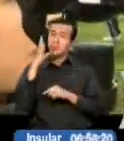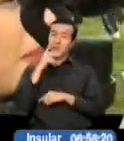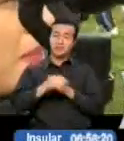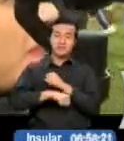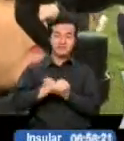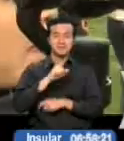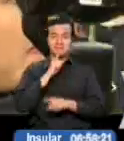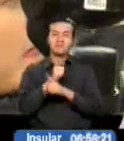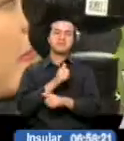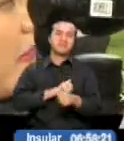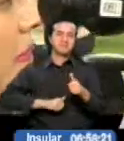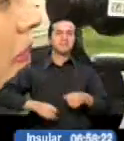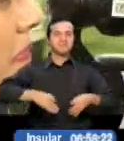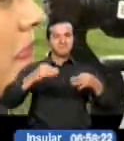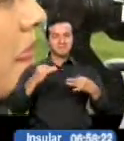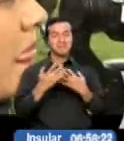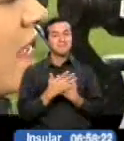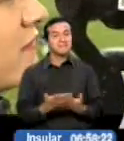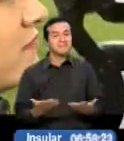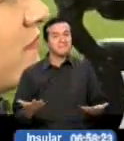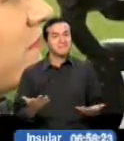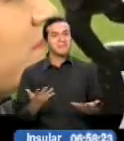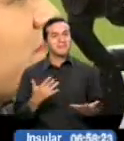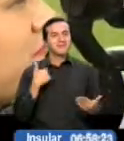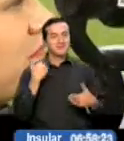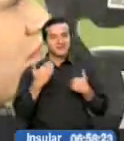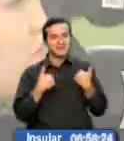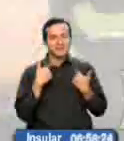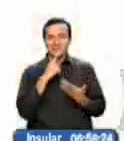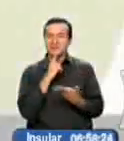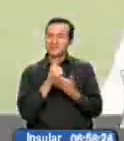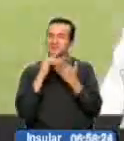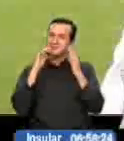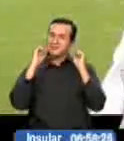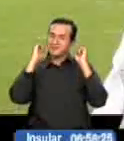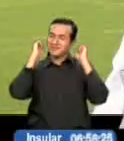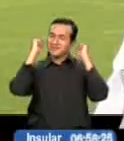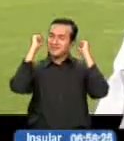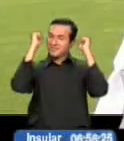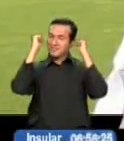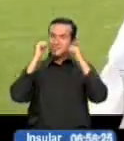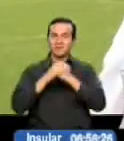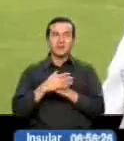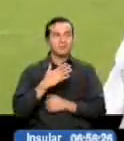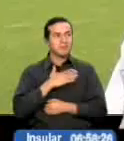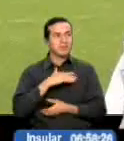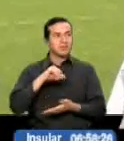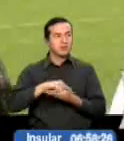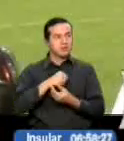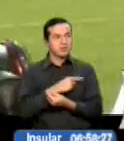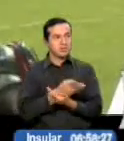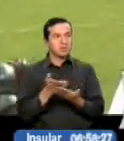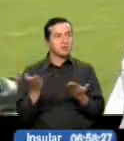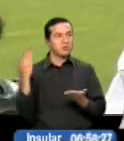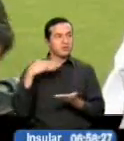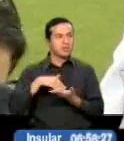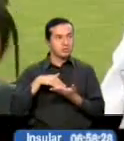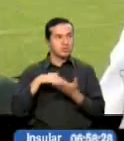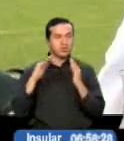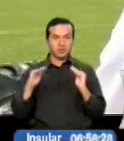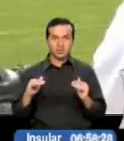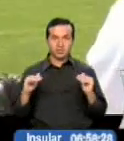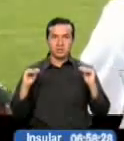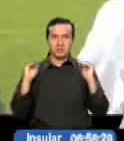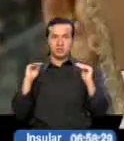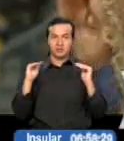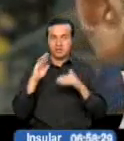te da revancha y ahora lo tenemos de aquí, una gran felicidad y ahora festejar nada más. ¿Cuál sería para mi ciudad y nuevamente podría estar en la categoría máxima